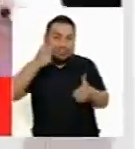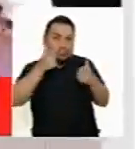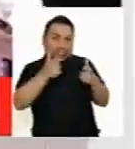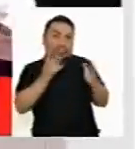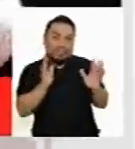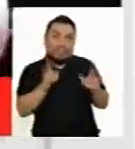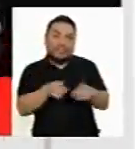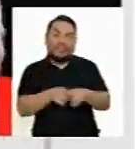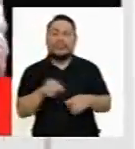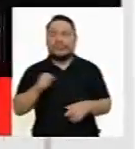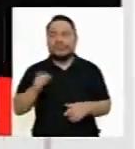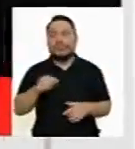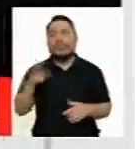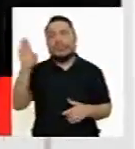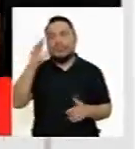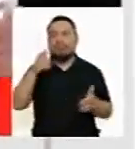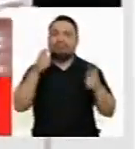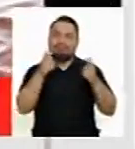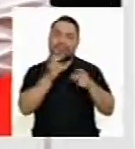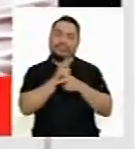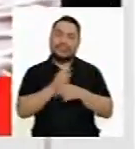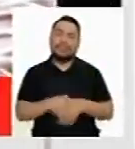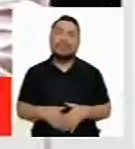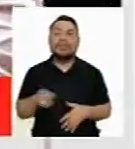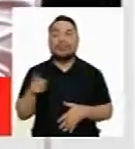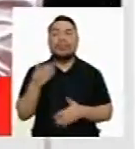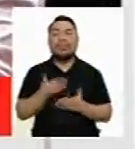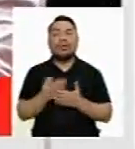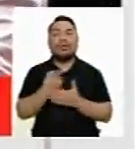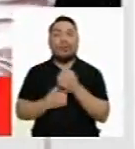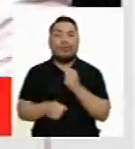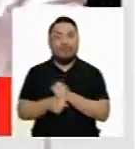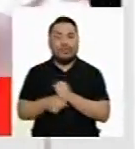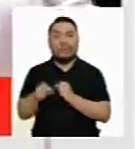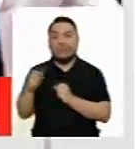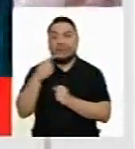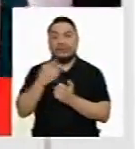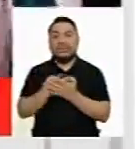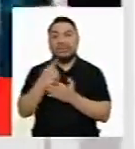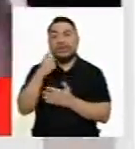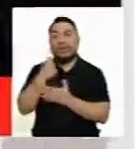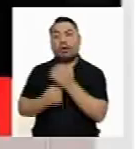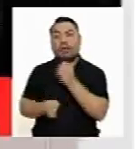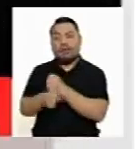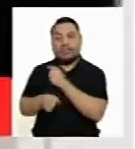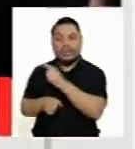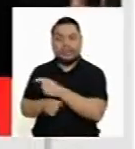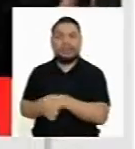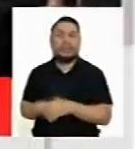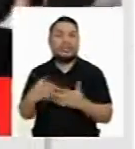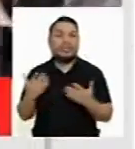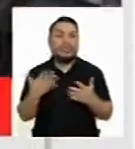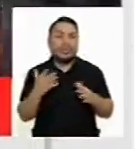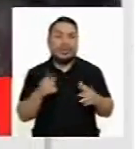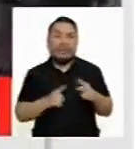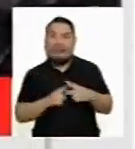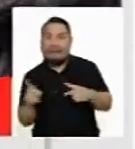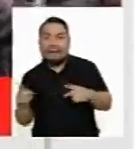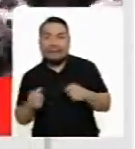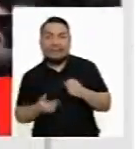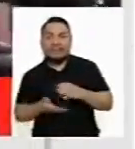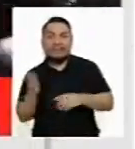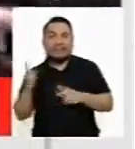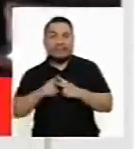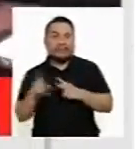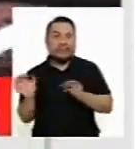Sí, claro. Además, creo que es una prueba de que el INPE le dice, estamos confiando en ti. Es decir, no ha habido incidencias de que se hayan querido separar